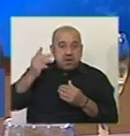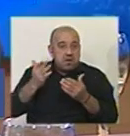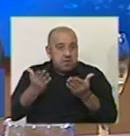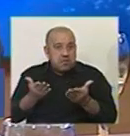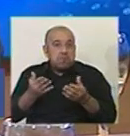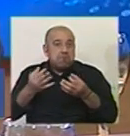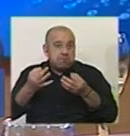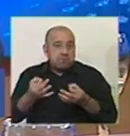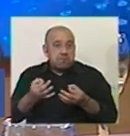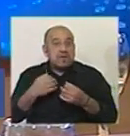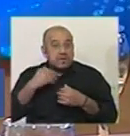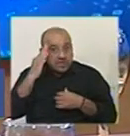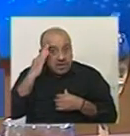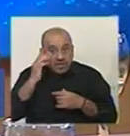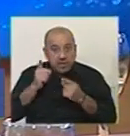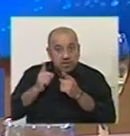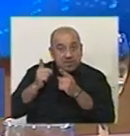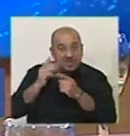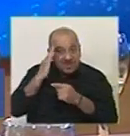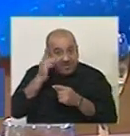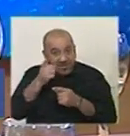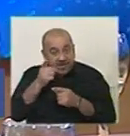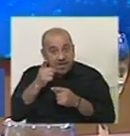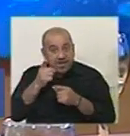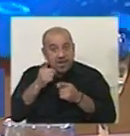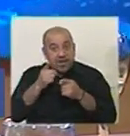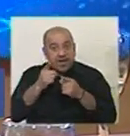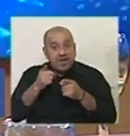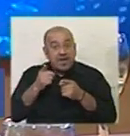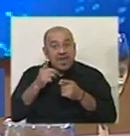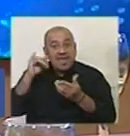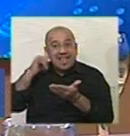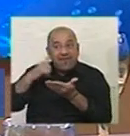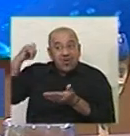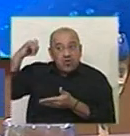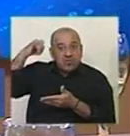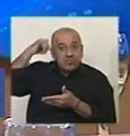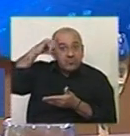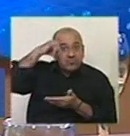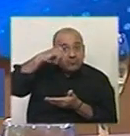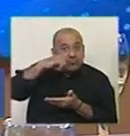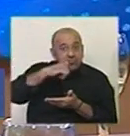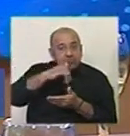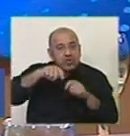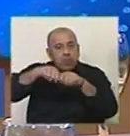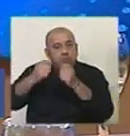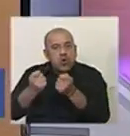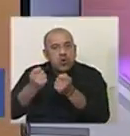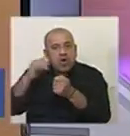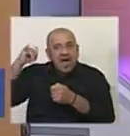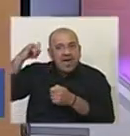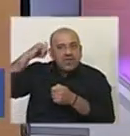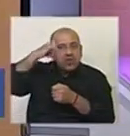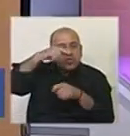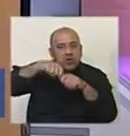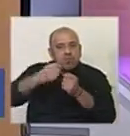y ¿saben lo que le pasó? ¿Saben lo que le pasó? Se le rompió el avión. Sí, llegó en un vuelo de Iberia porque se rompió la comunicación. Se le rompió el avión.